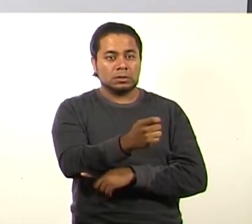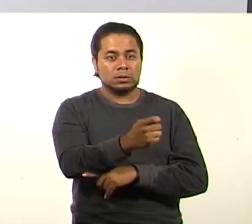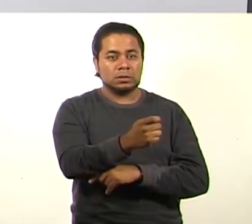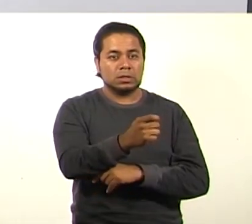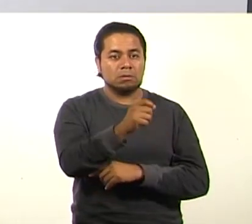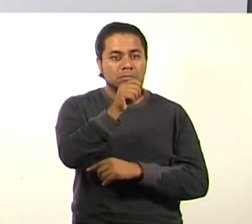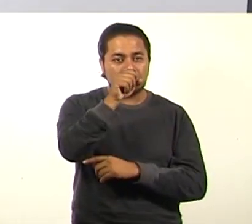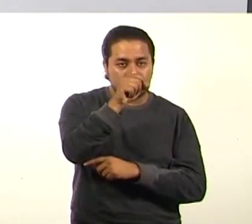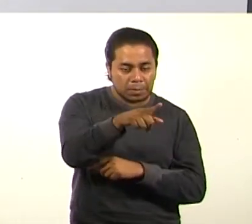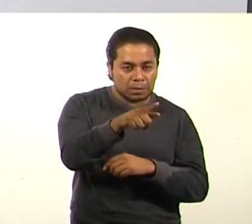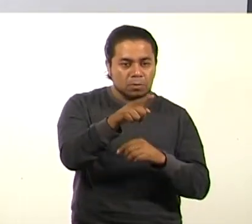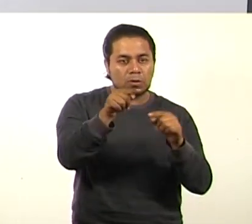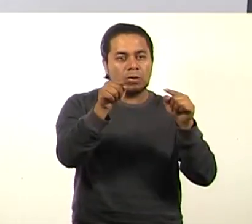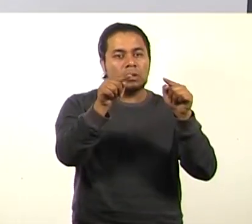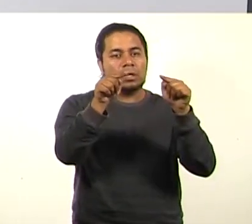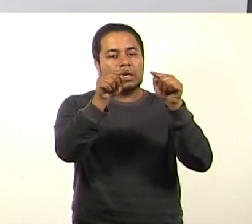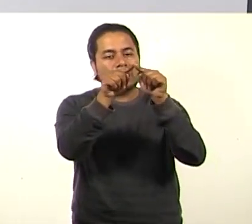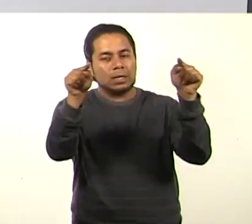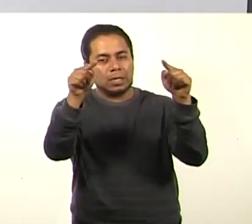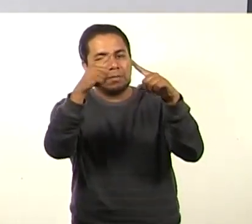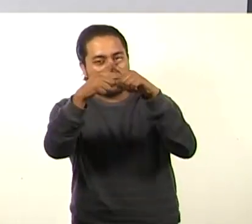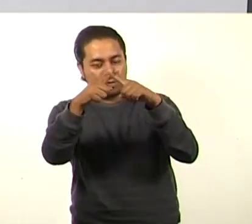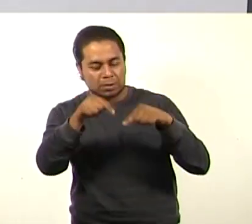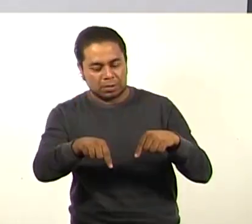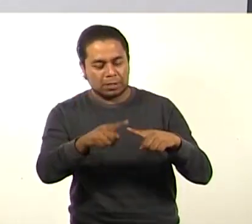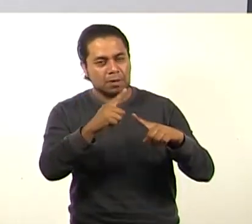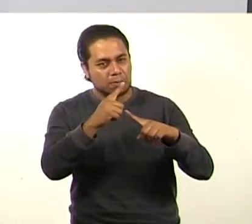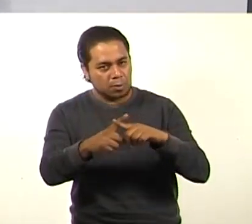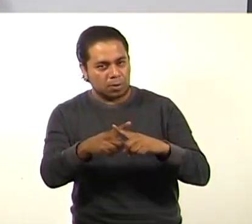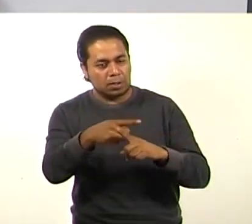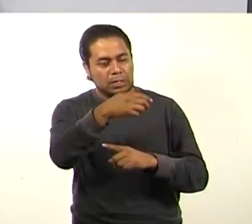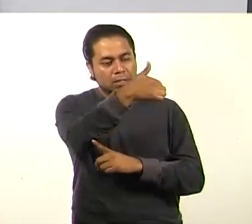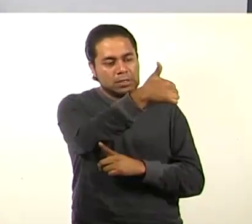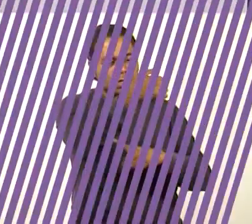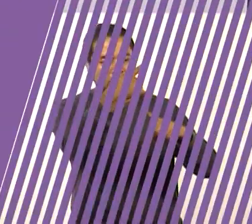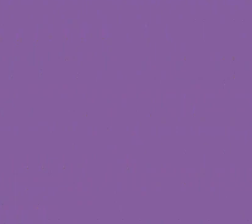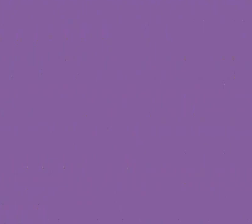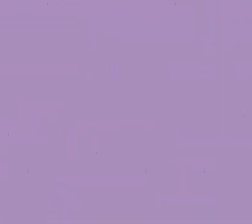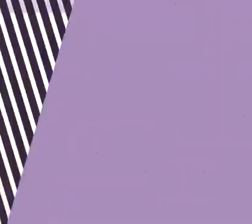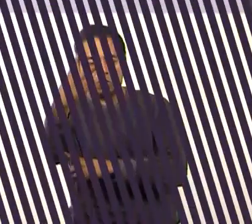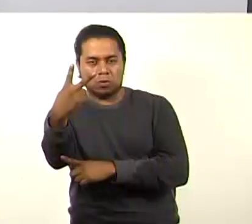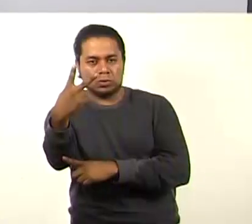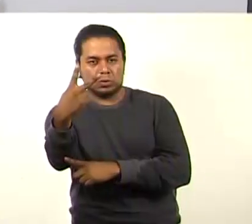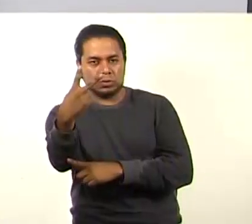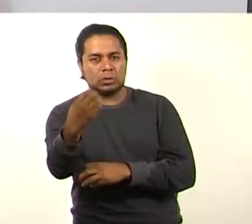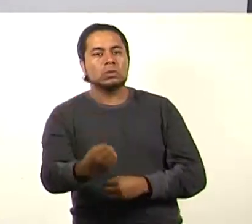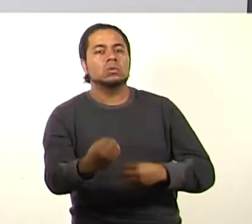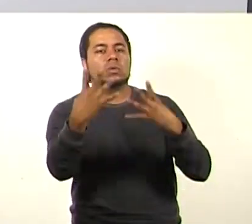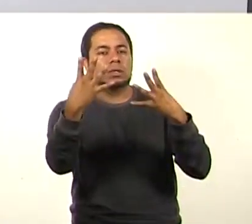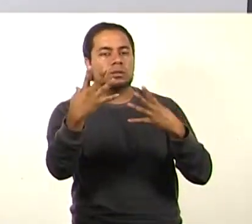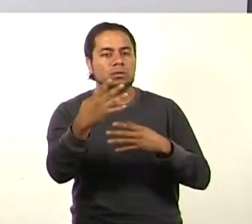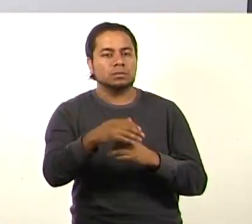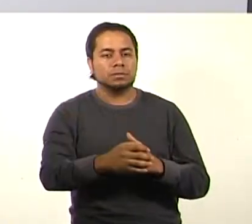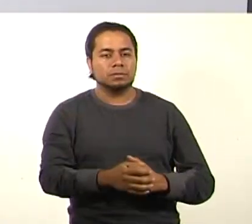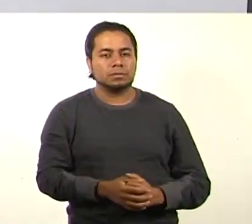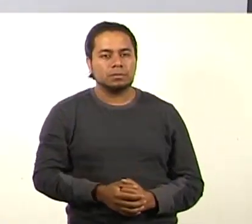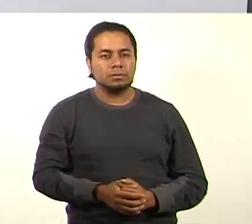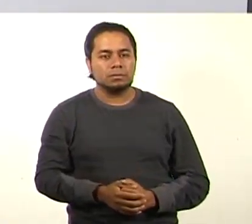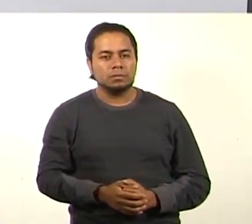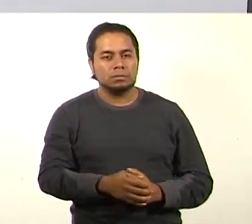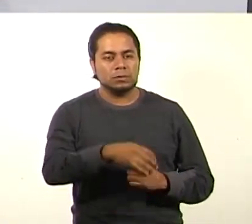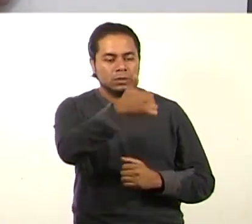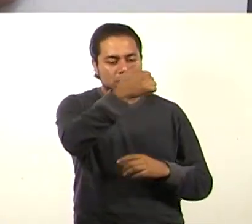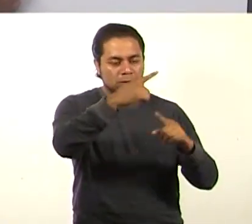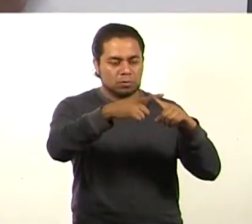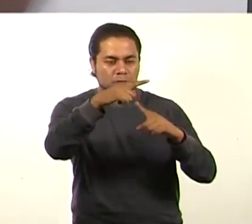con numeradores y denominadores con denominadores. 6 por 2, ¿cuánto es 6 por 2? 6